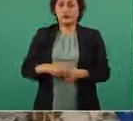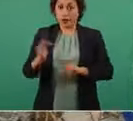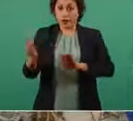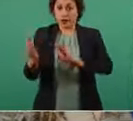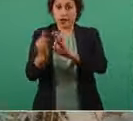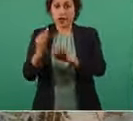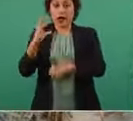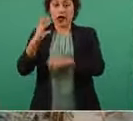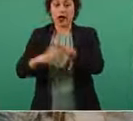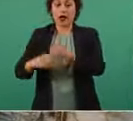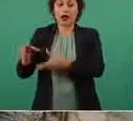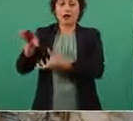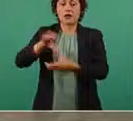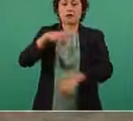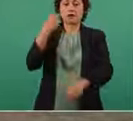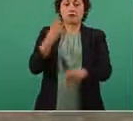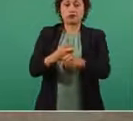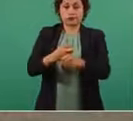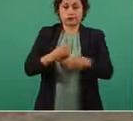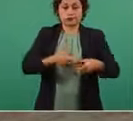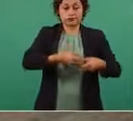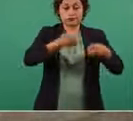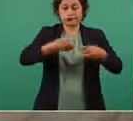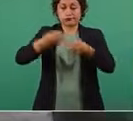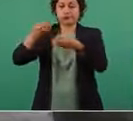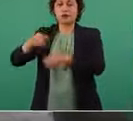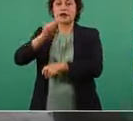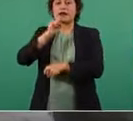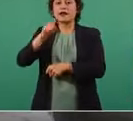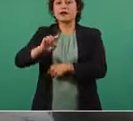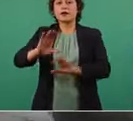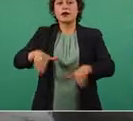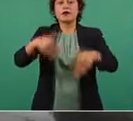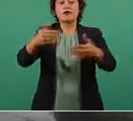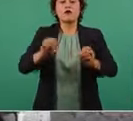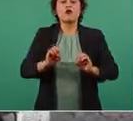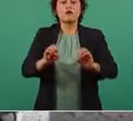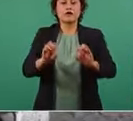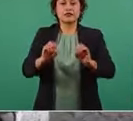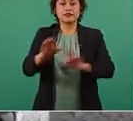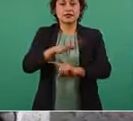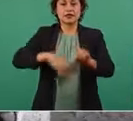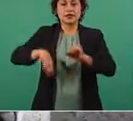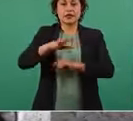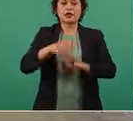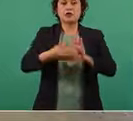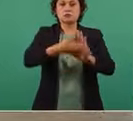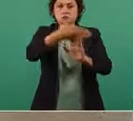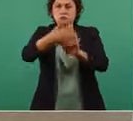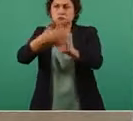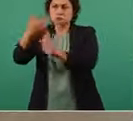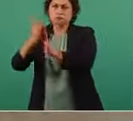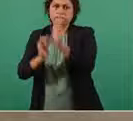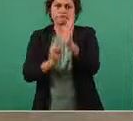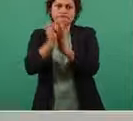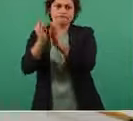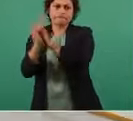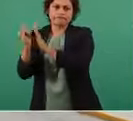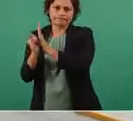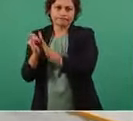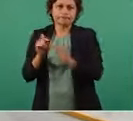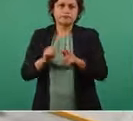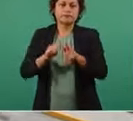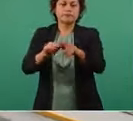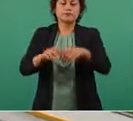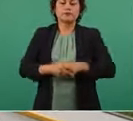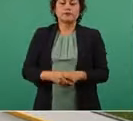de concreto en muros y losa. Y en los edificios de oficinas administrativas, continúa el acabado en muros interiores y exteriores. En la